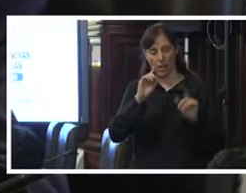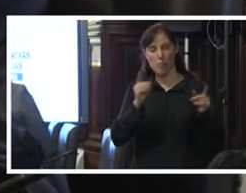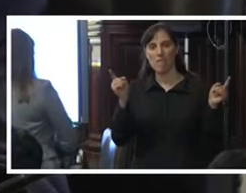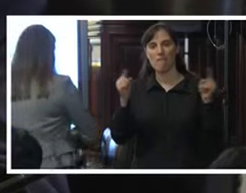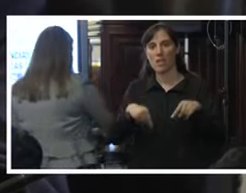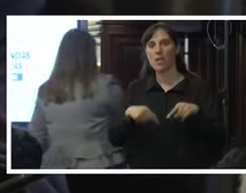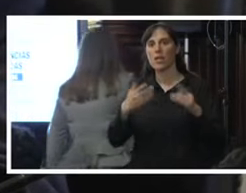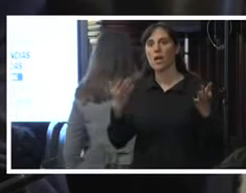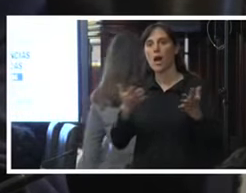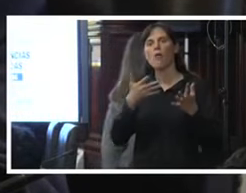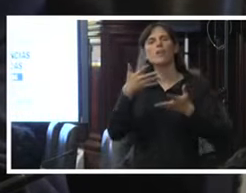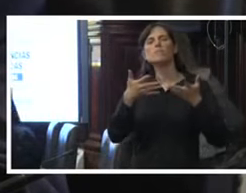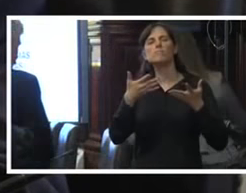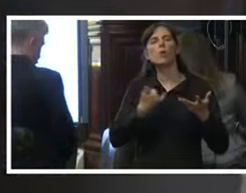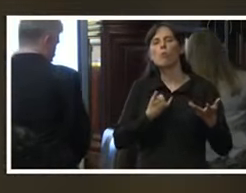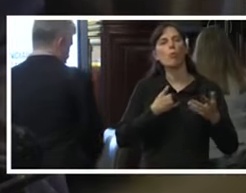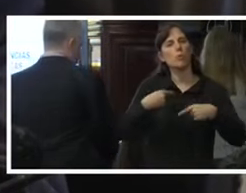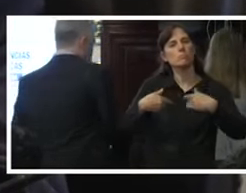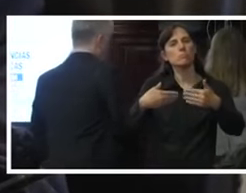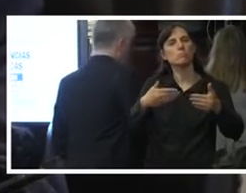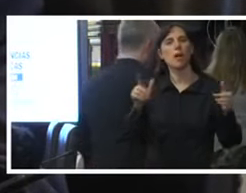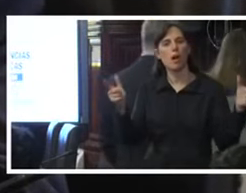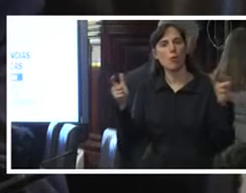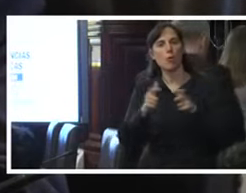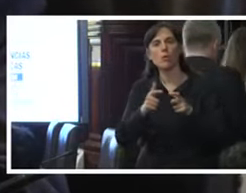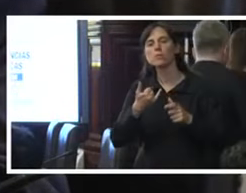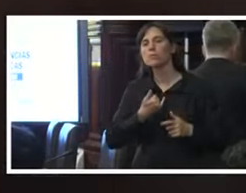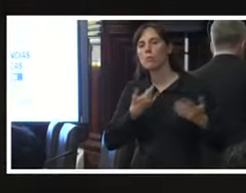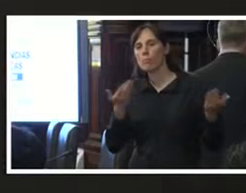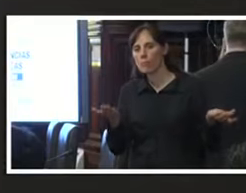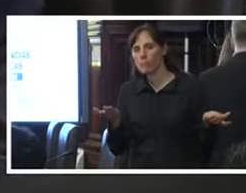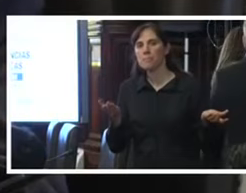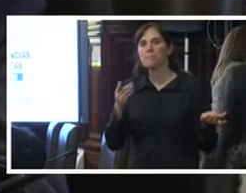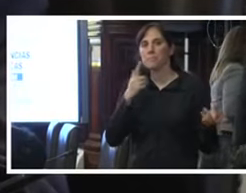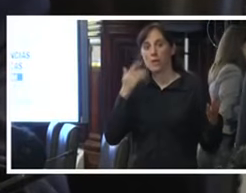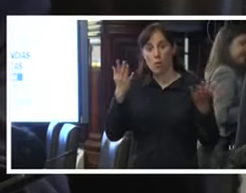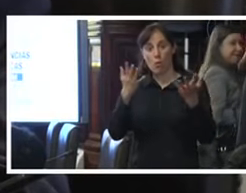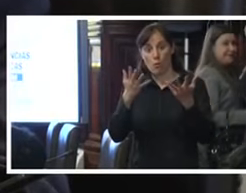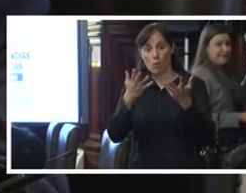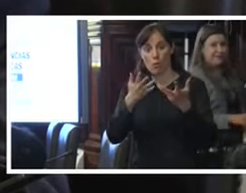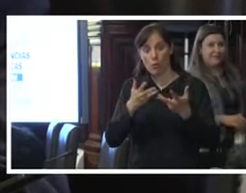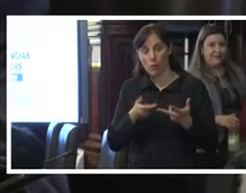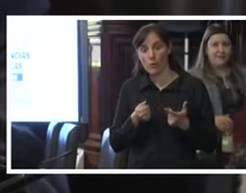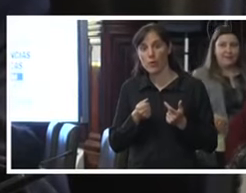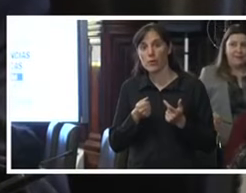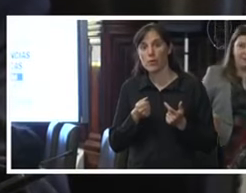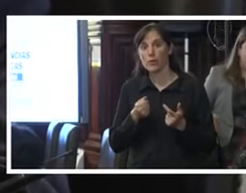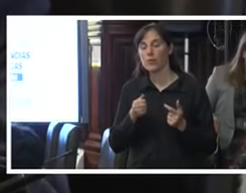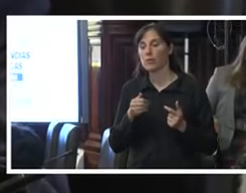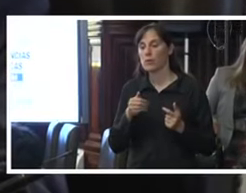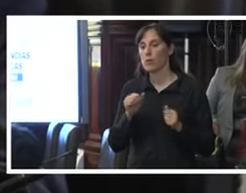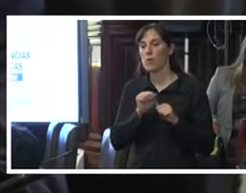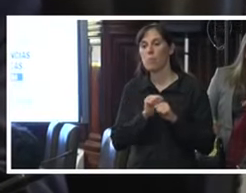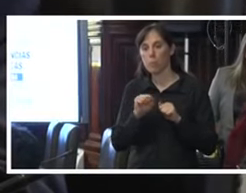en cuanto a la mecánica para esta audiencia las organizaciones peticionarias podrán